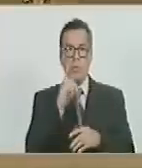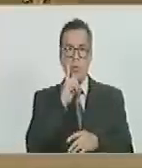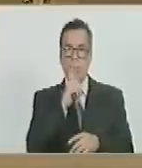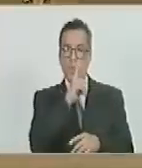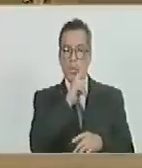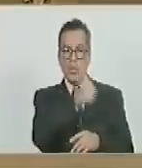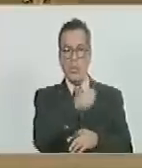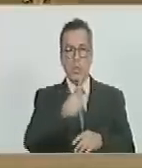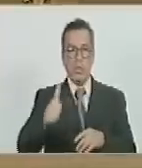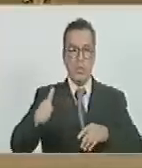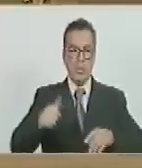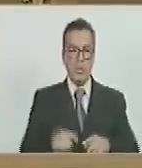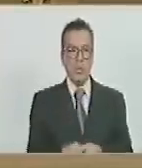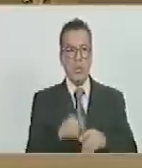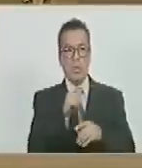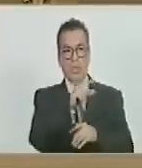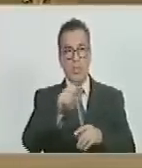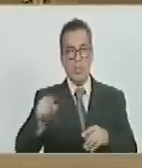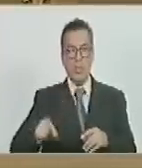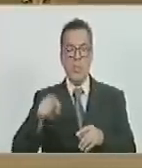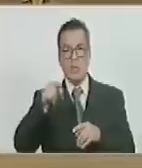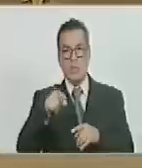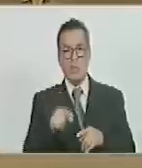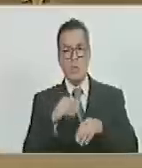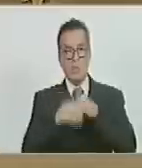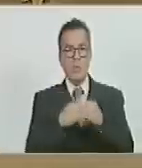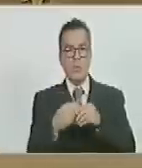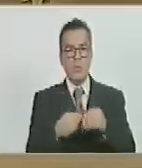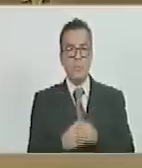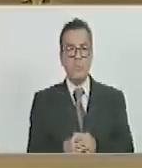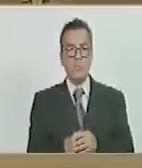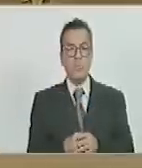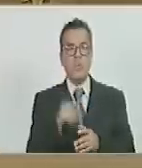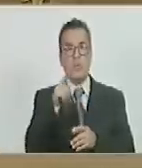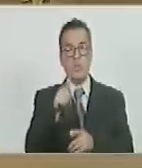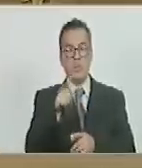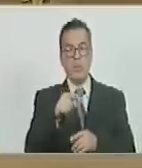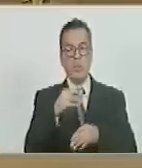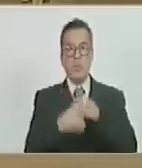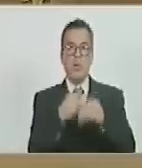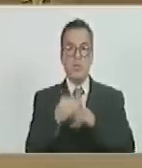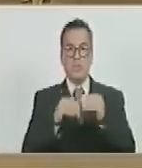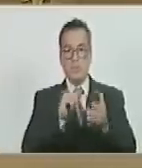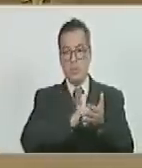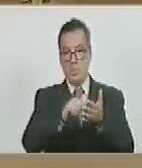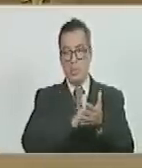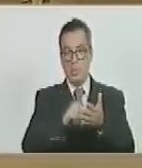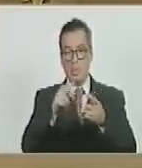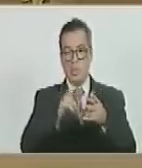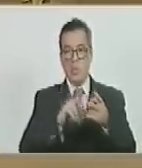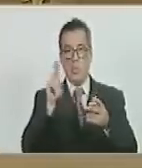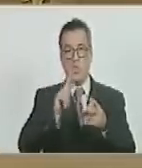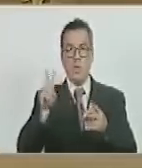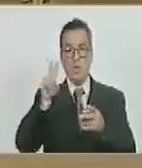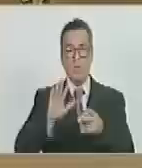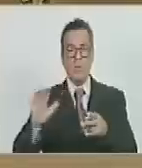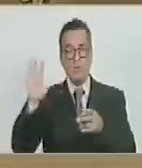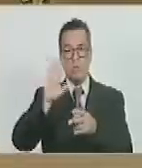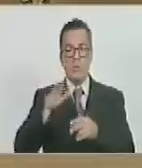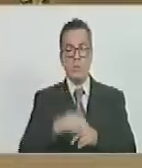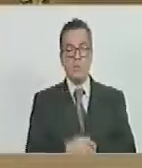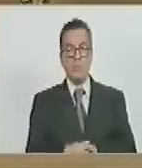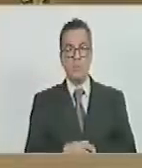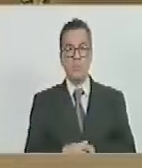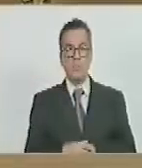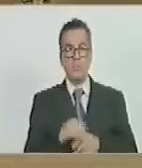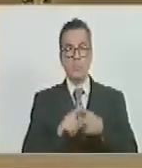todos y cada uno de los ciudadanos y ciudadanas que se habían postulado. Eso debe hacerse en la Gaceta Oficial de la República de Venezuela y